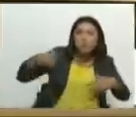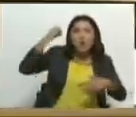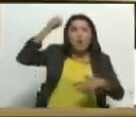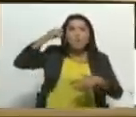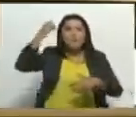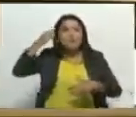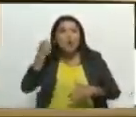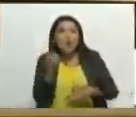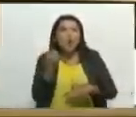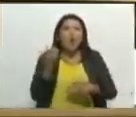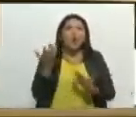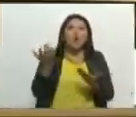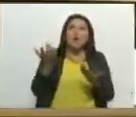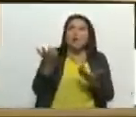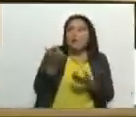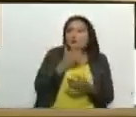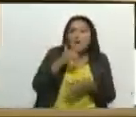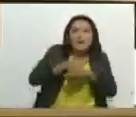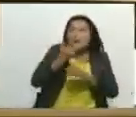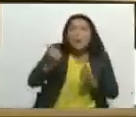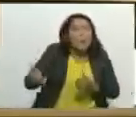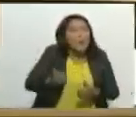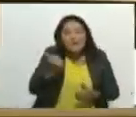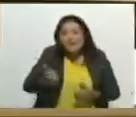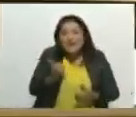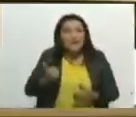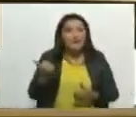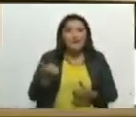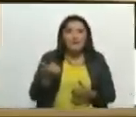orientación sexual, ni identidad, expresión de género, etc.